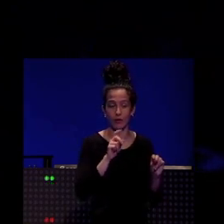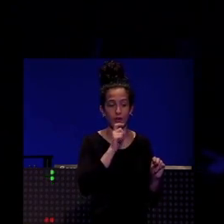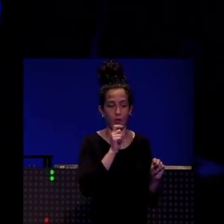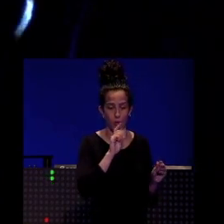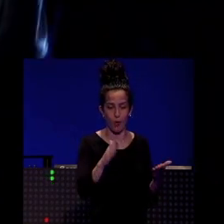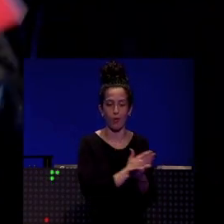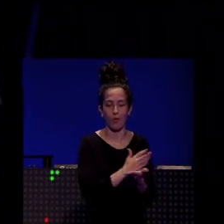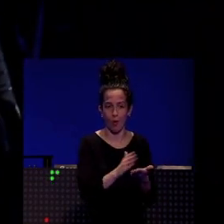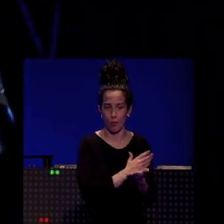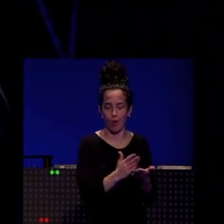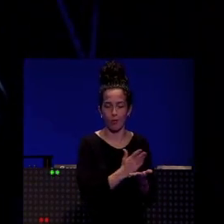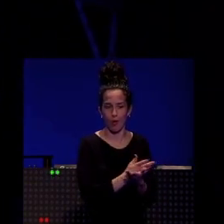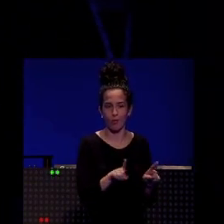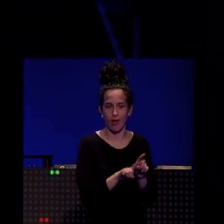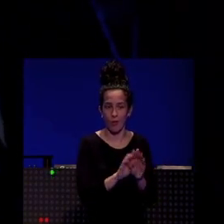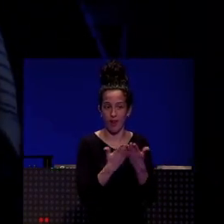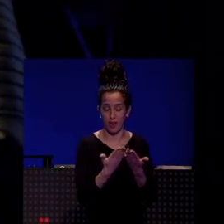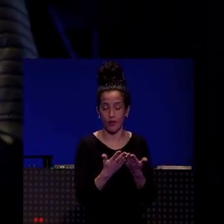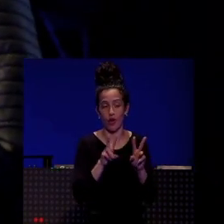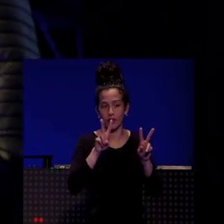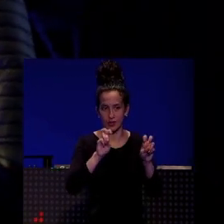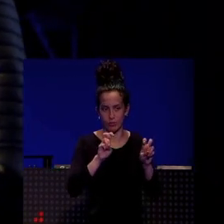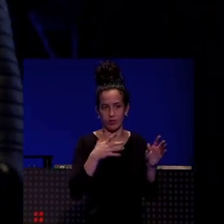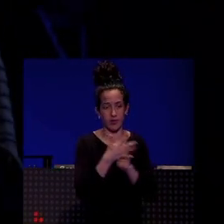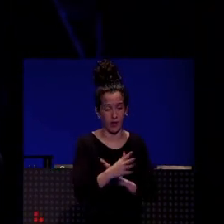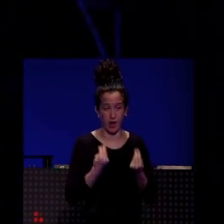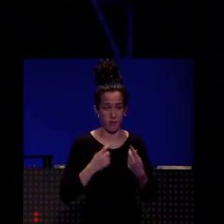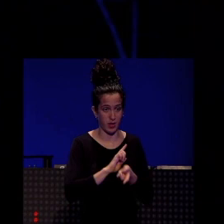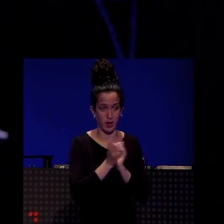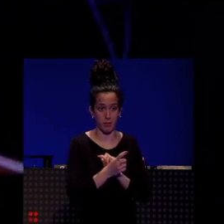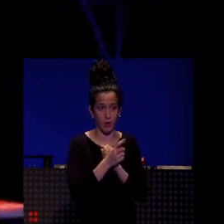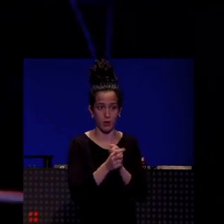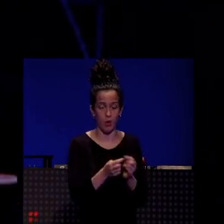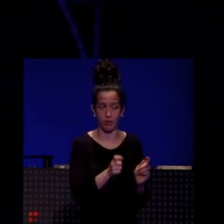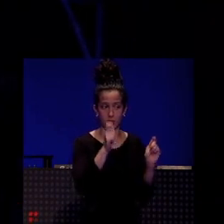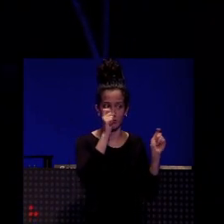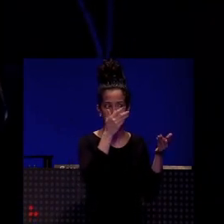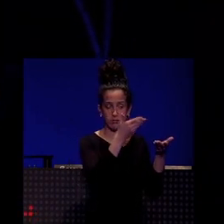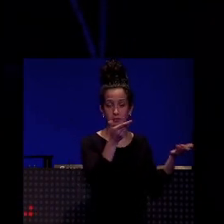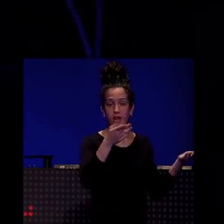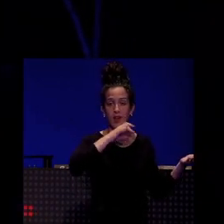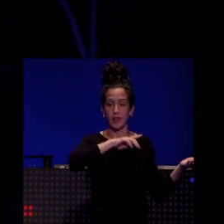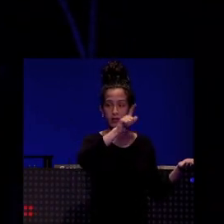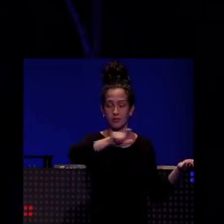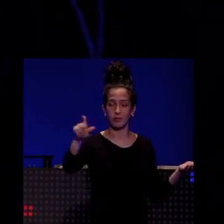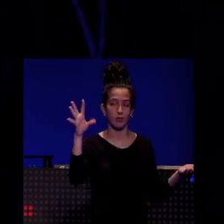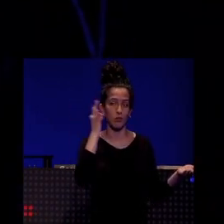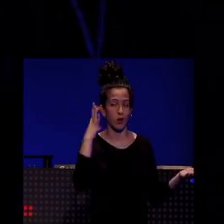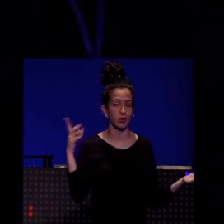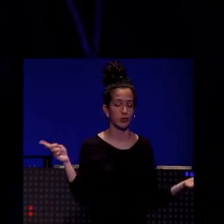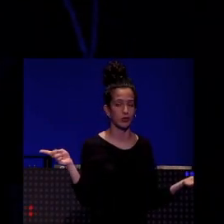poema que da título a este libro que cambió mi vida se lo quiero dedicar a todas las mujeres